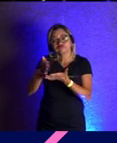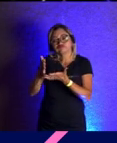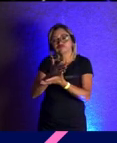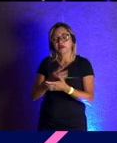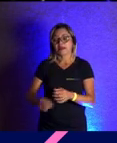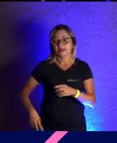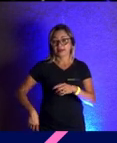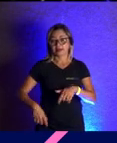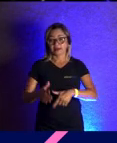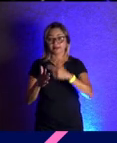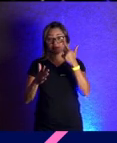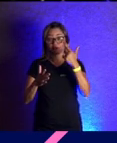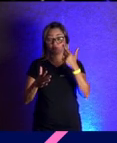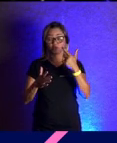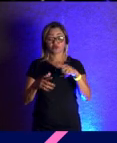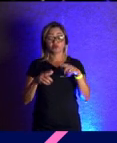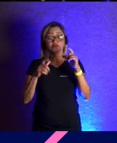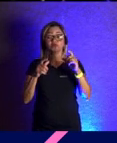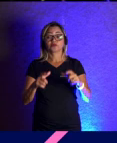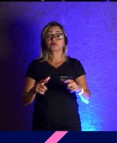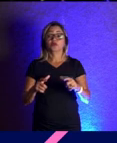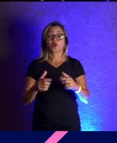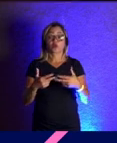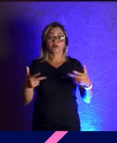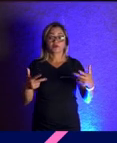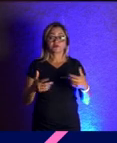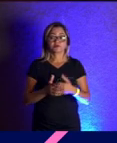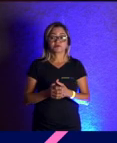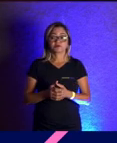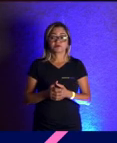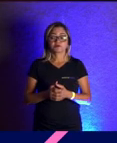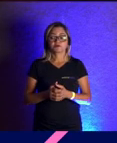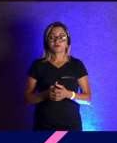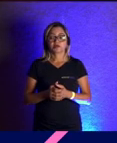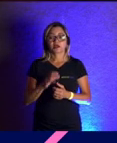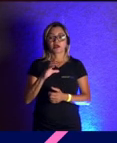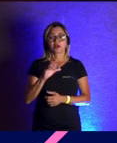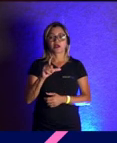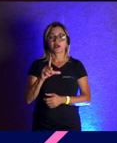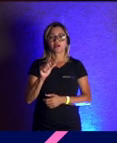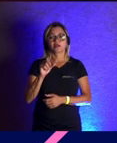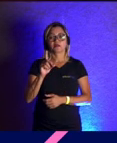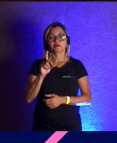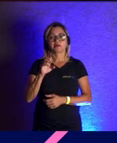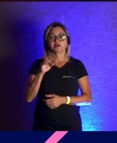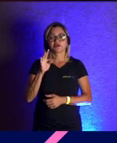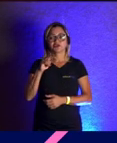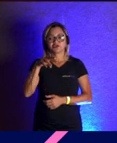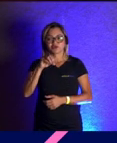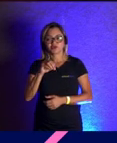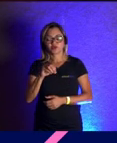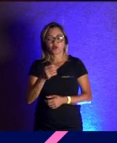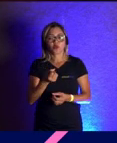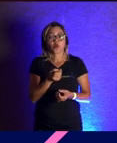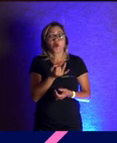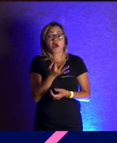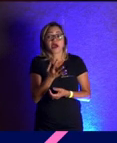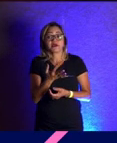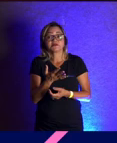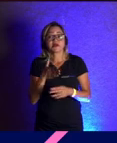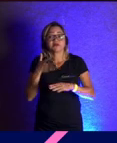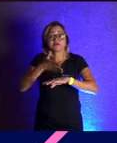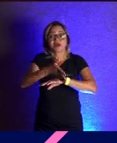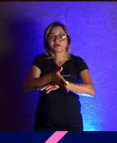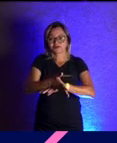es una capa que se rodea de la esquina y es una combinación de estas que cuáles son como las vías de acceso más rápidas y que nos